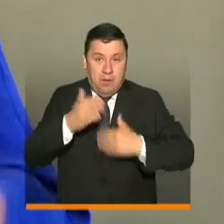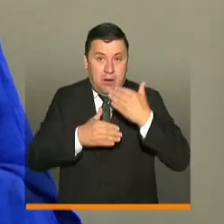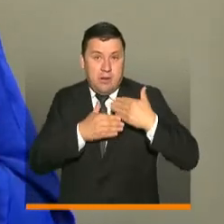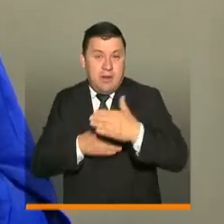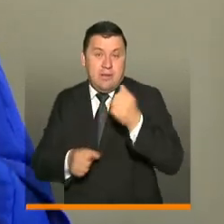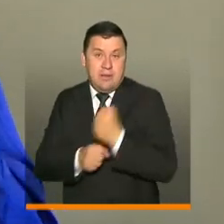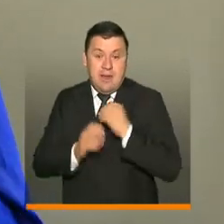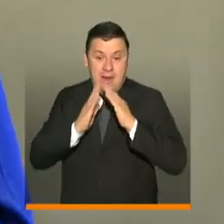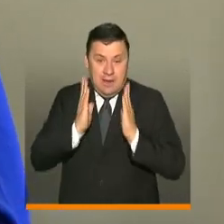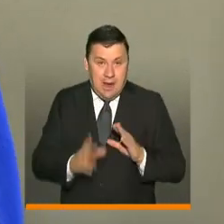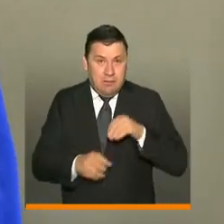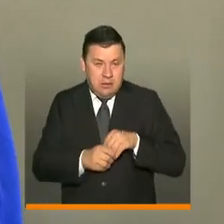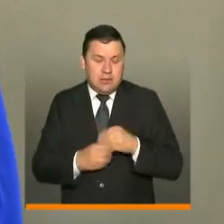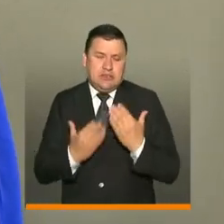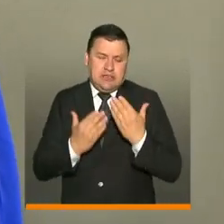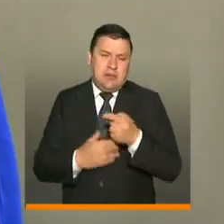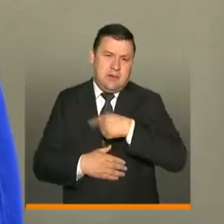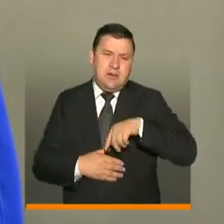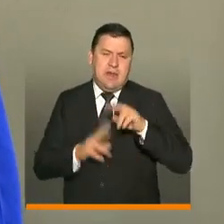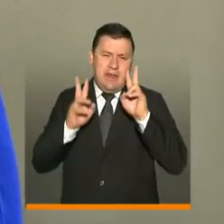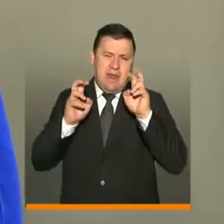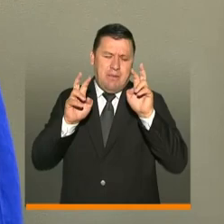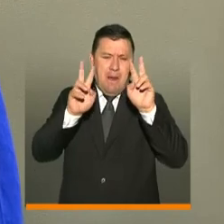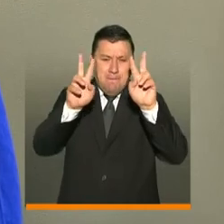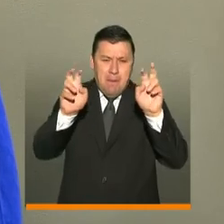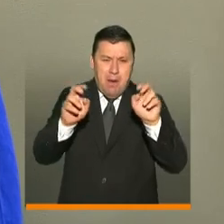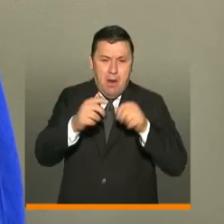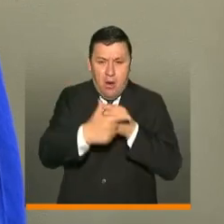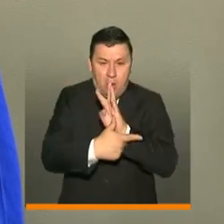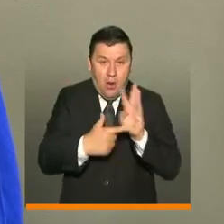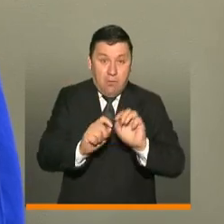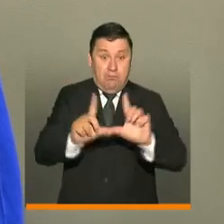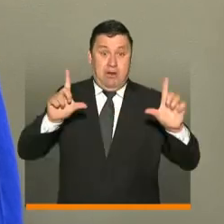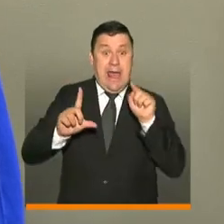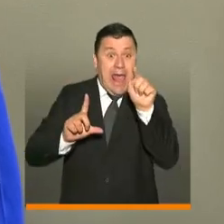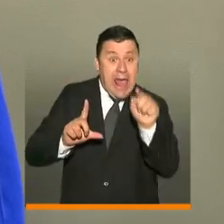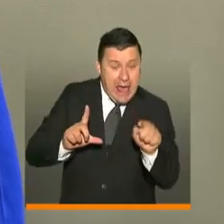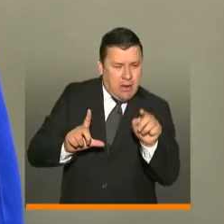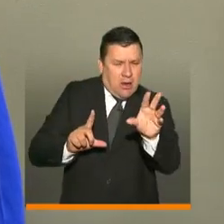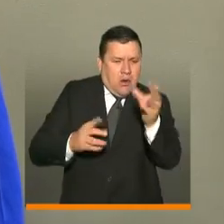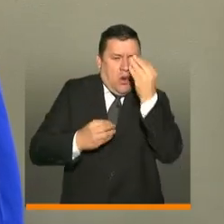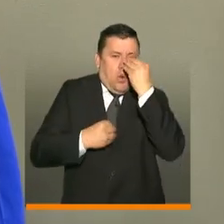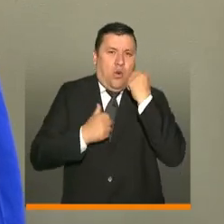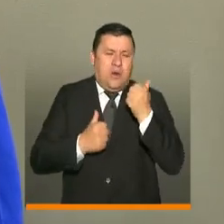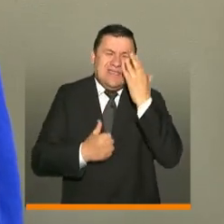del trabajo en casa y estos contenidos que nos apoyan al manejo de las emociones en medio de esta coyuntura.